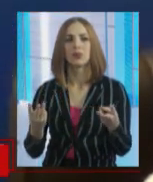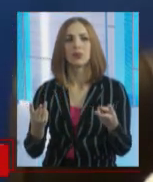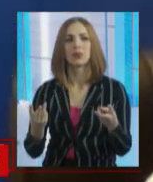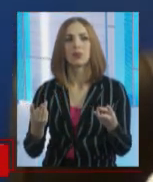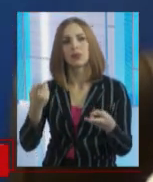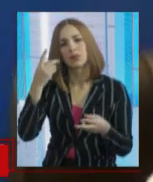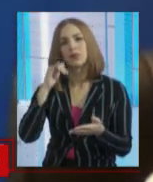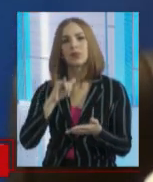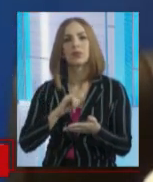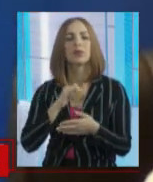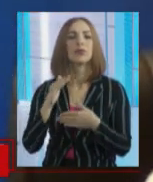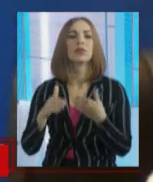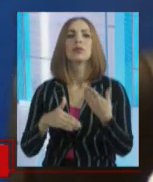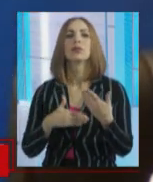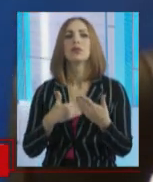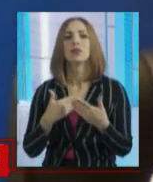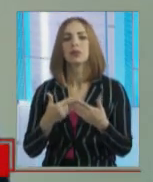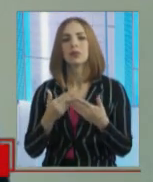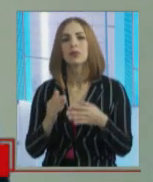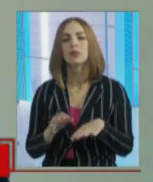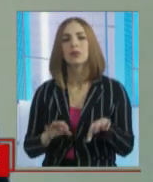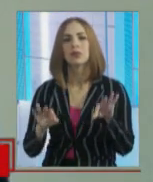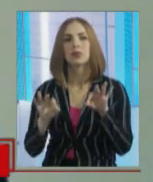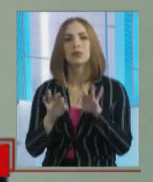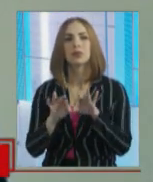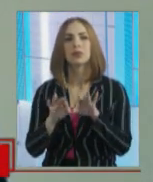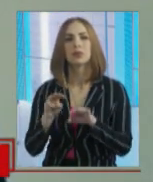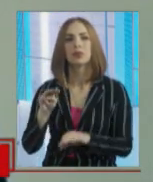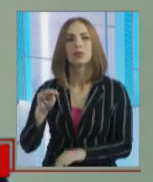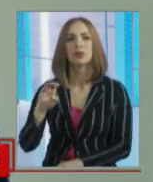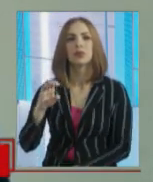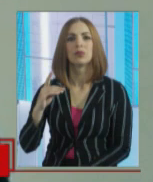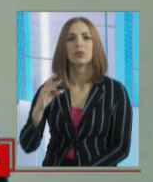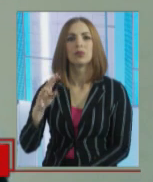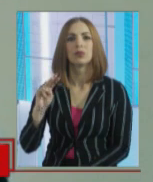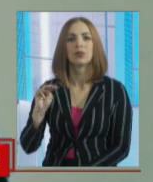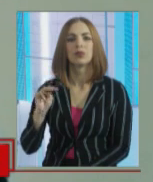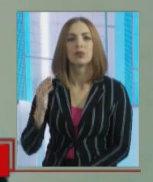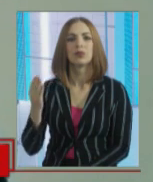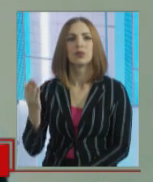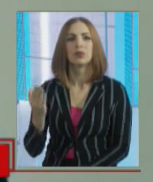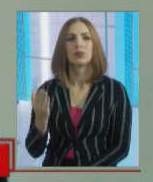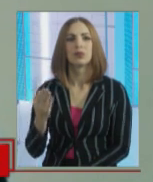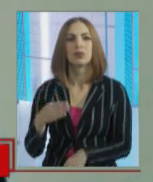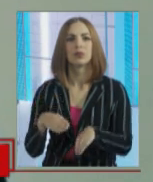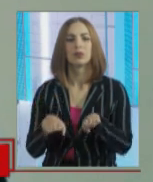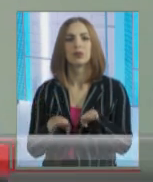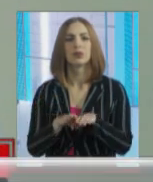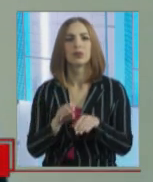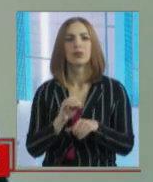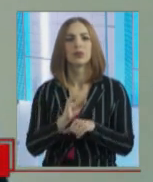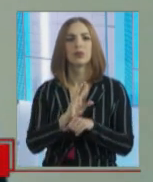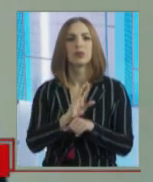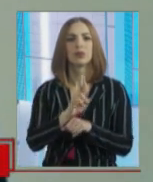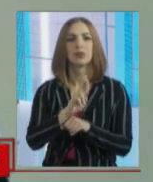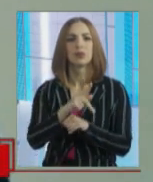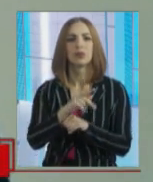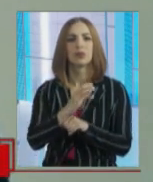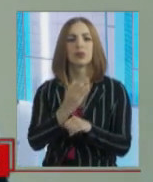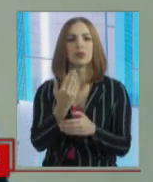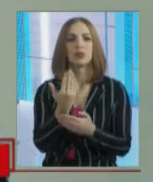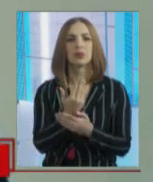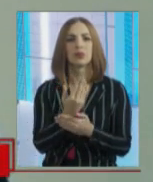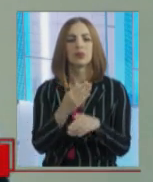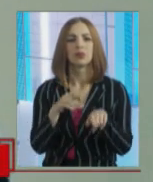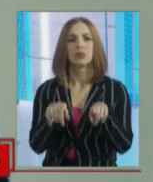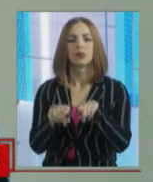esto todos somos importantes. En MEDCOM estamos pasando por RPC Televisión y tenemos repeticiones